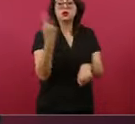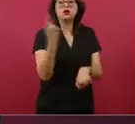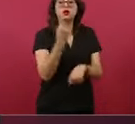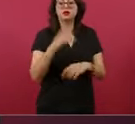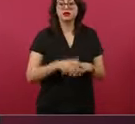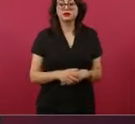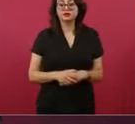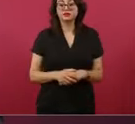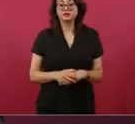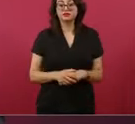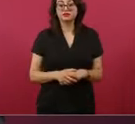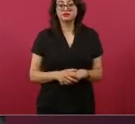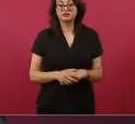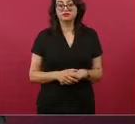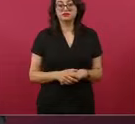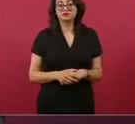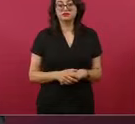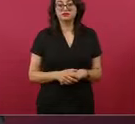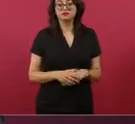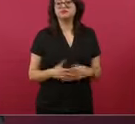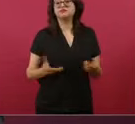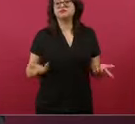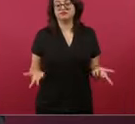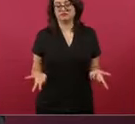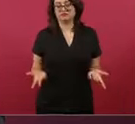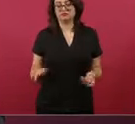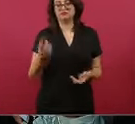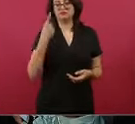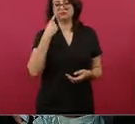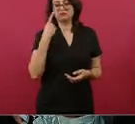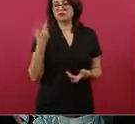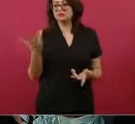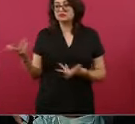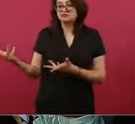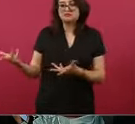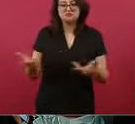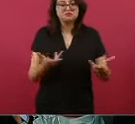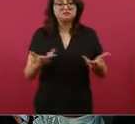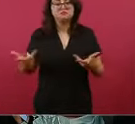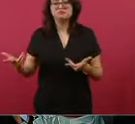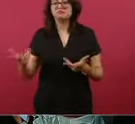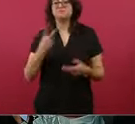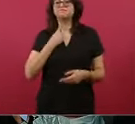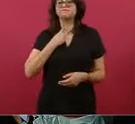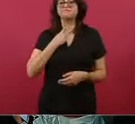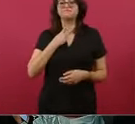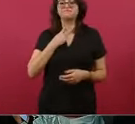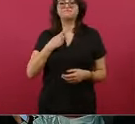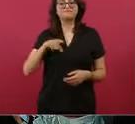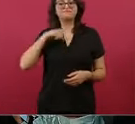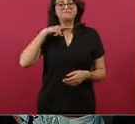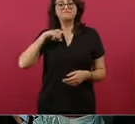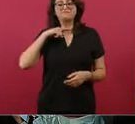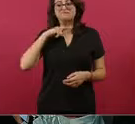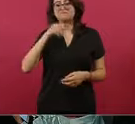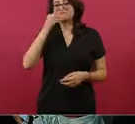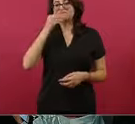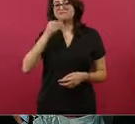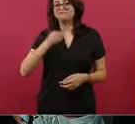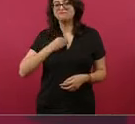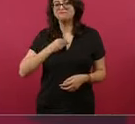se tienen que ir, se van por necesidad, porque aquí no había posibilidad de